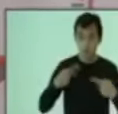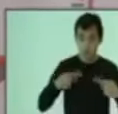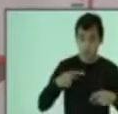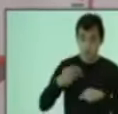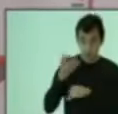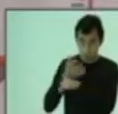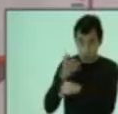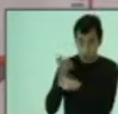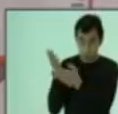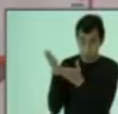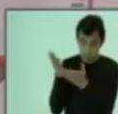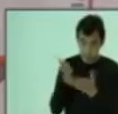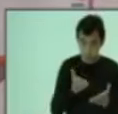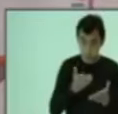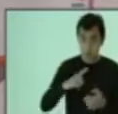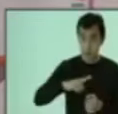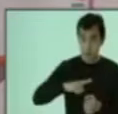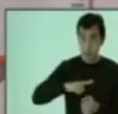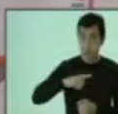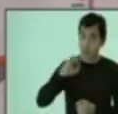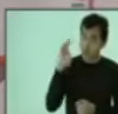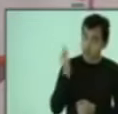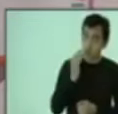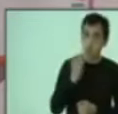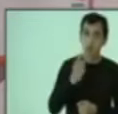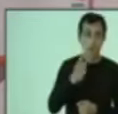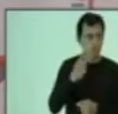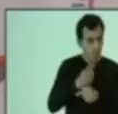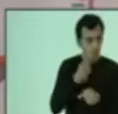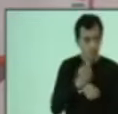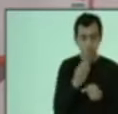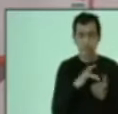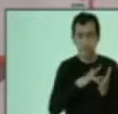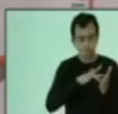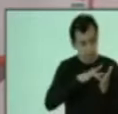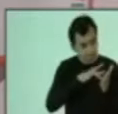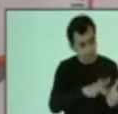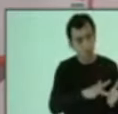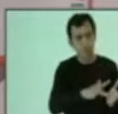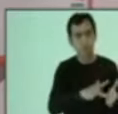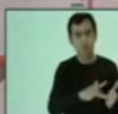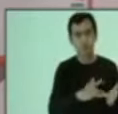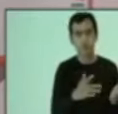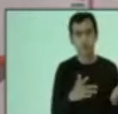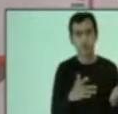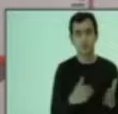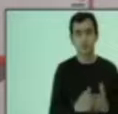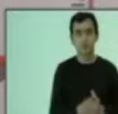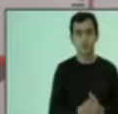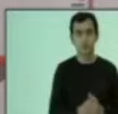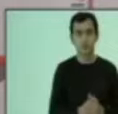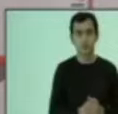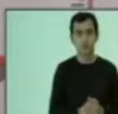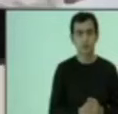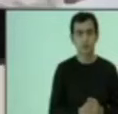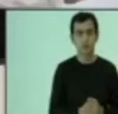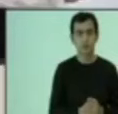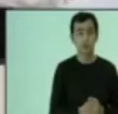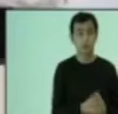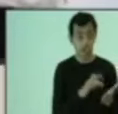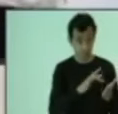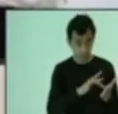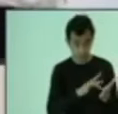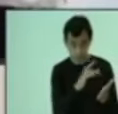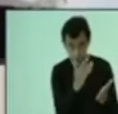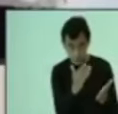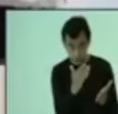extranjero, gobierno federal le da otro peso y podemos ayudar en este tema. Muchísimas